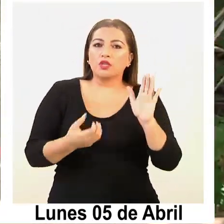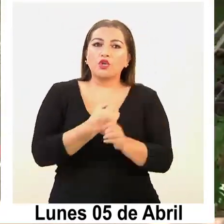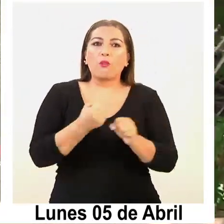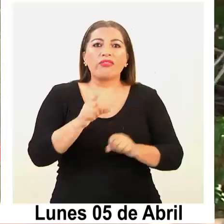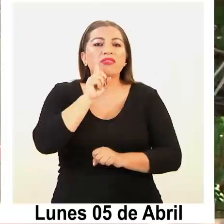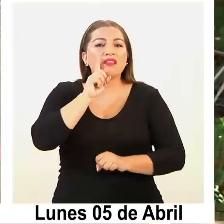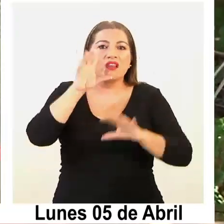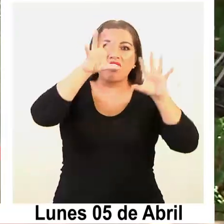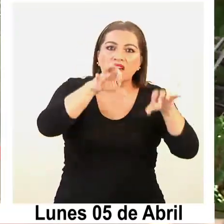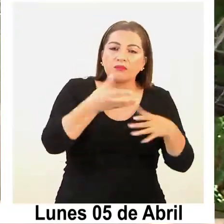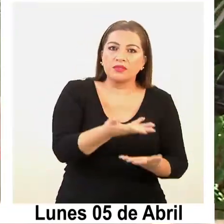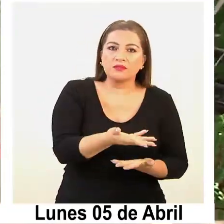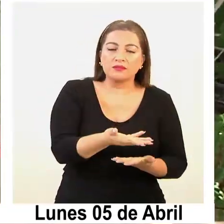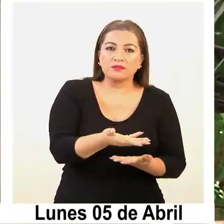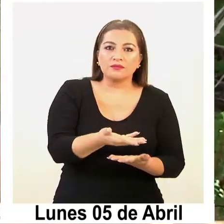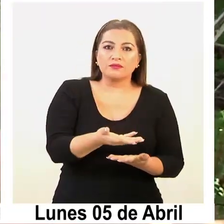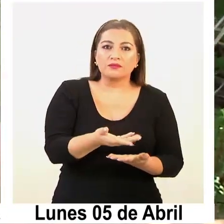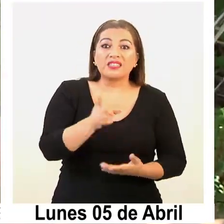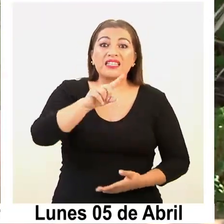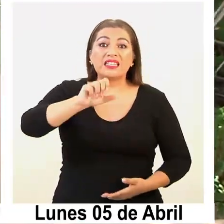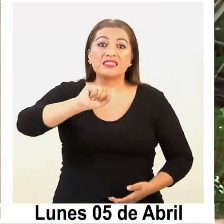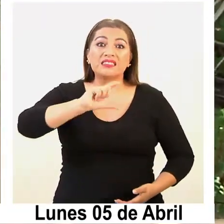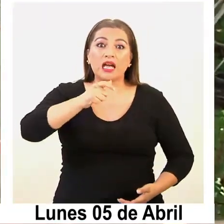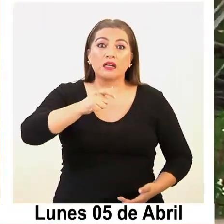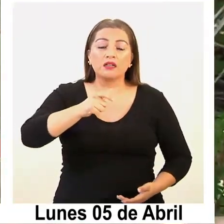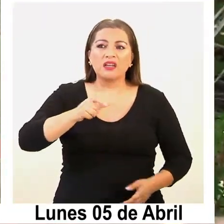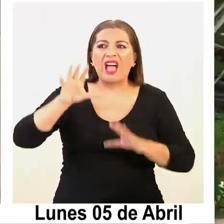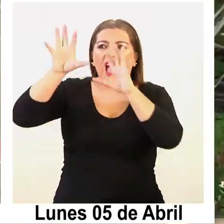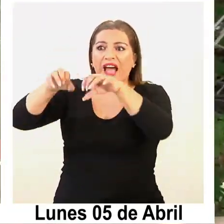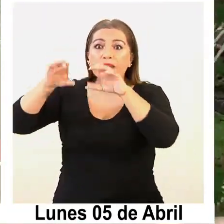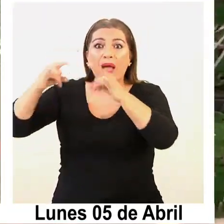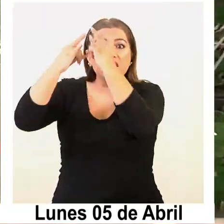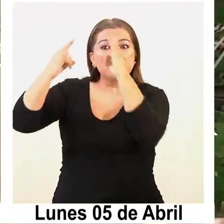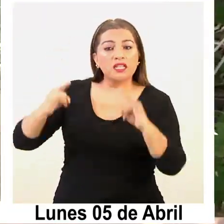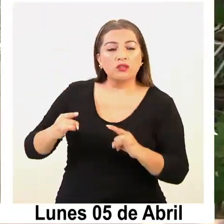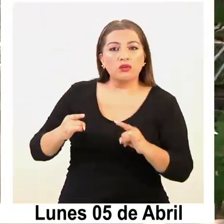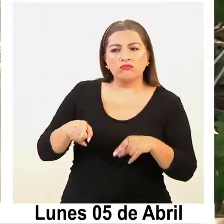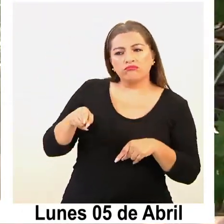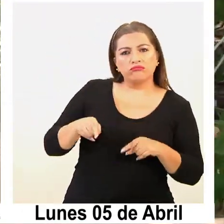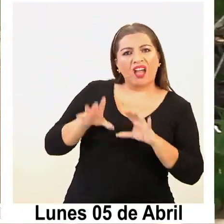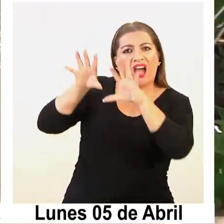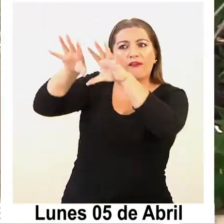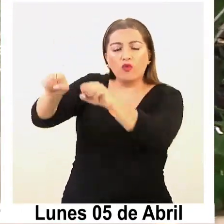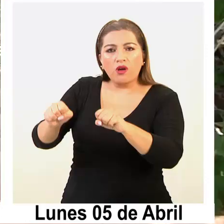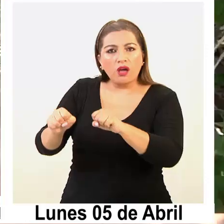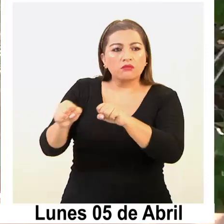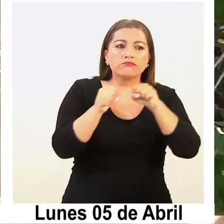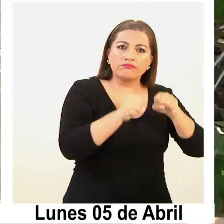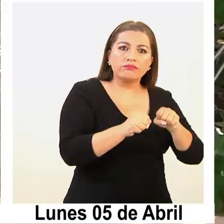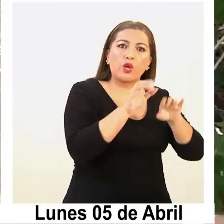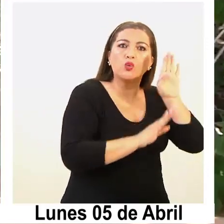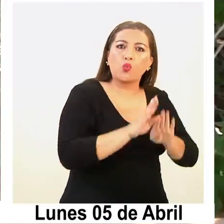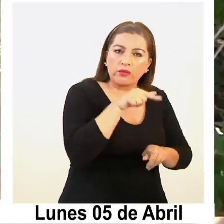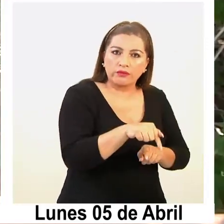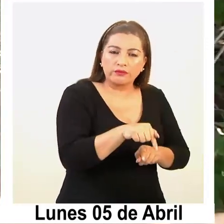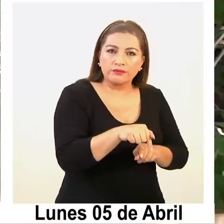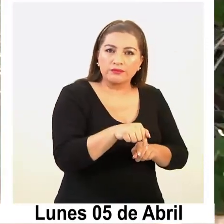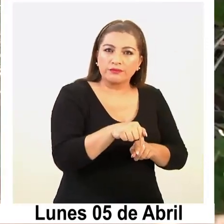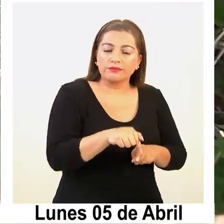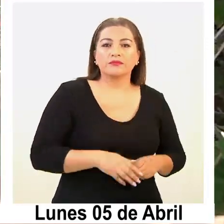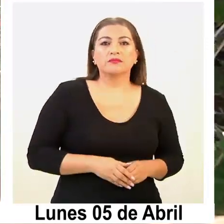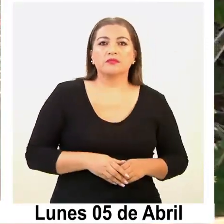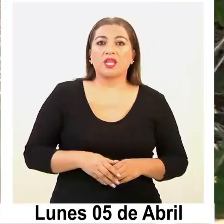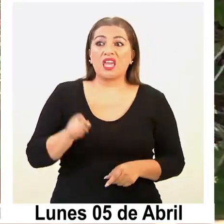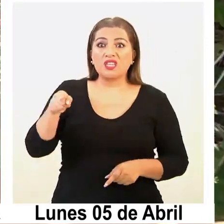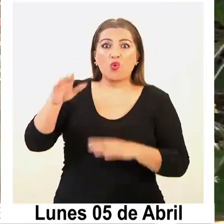todo eso, el SAG decomisó cada circo que llegaba con animales empezaban a decomisarlos básicamente